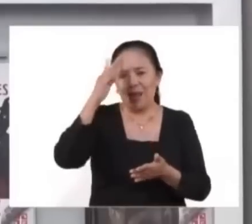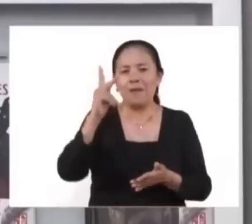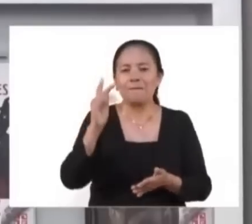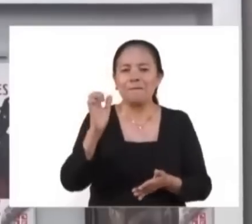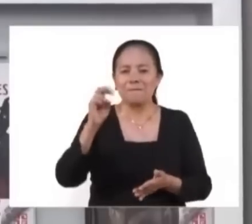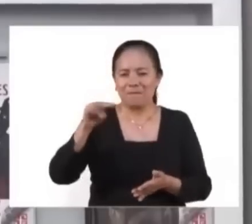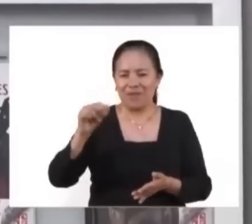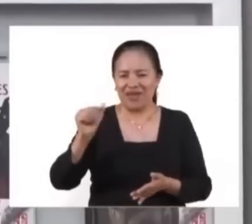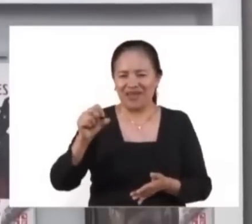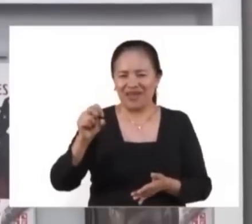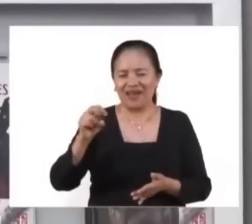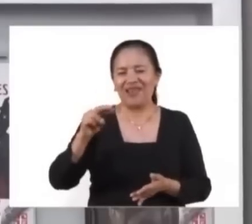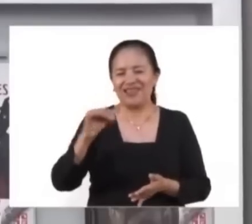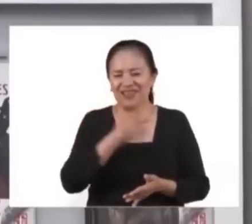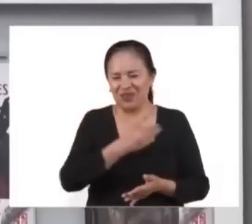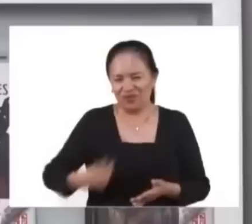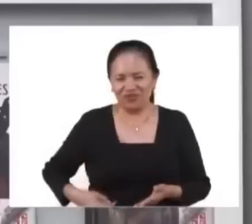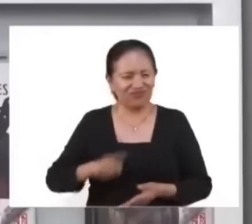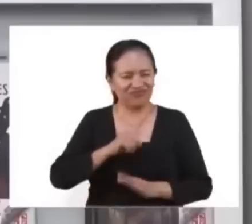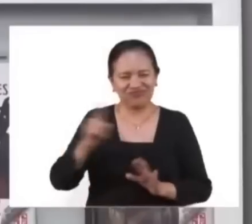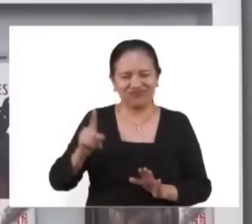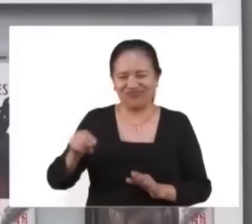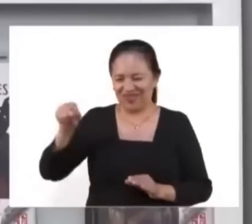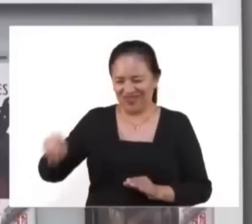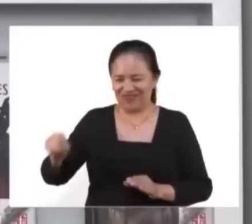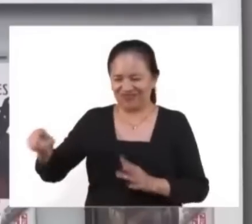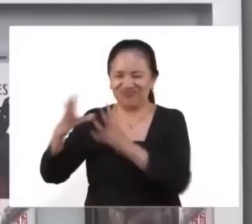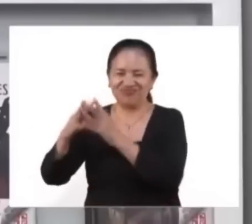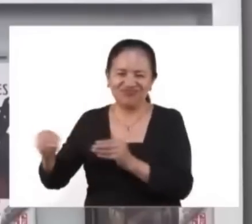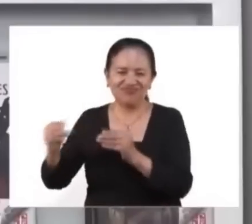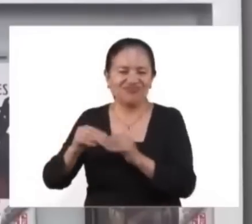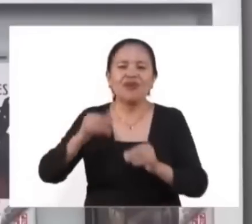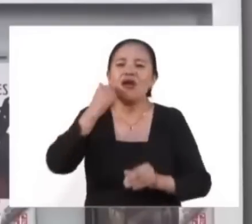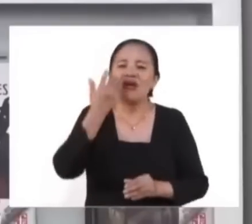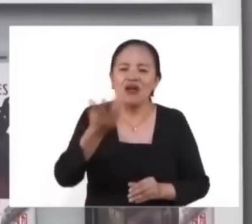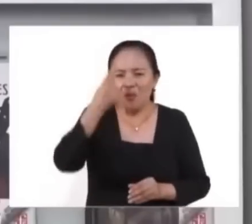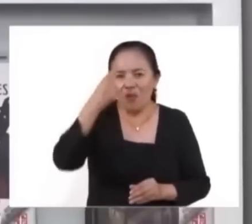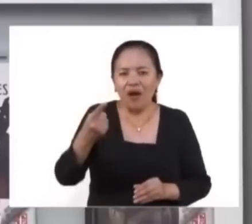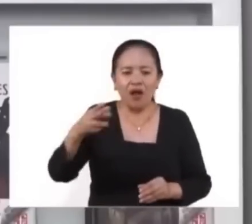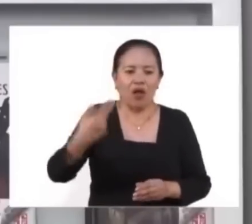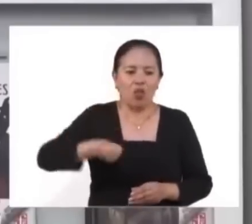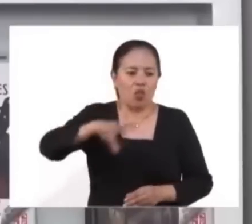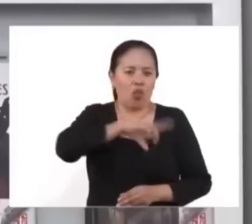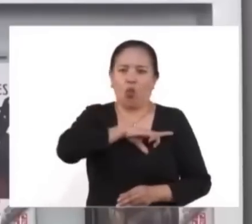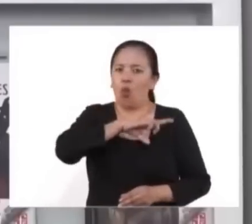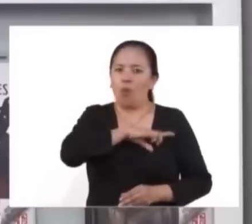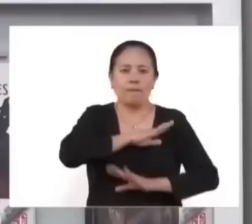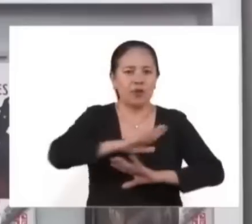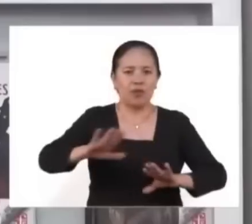ir deshaciendo el sistema eléctrico nacional para su privatización